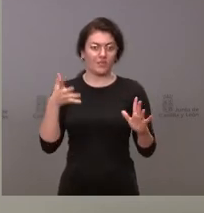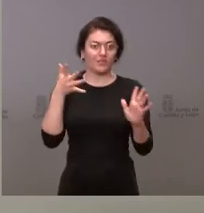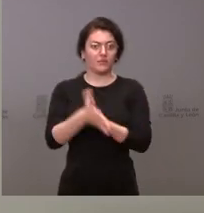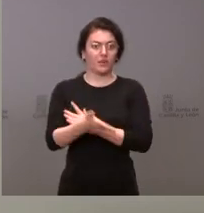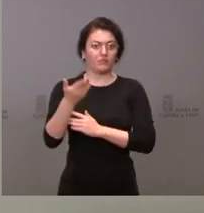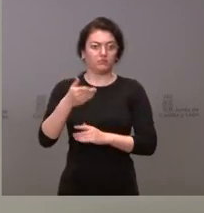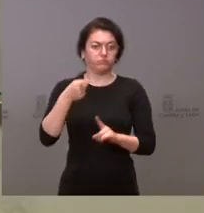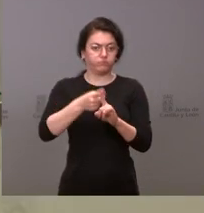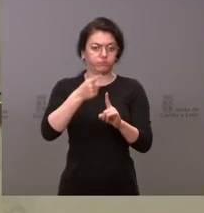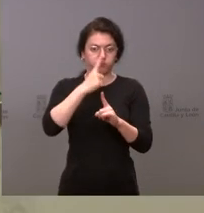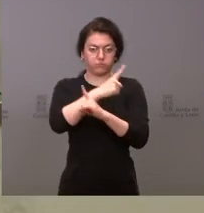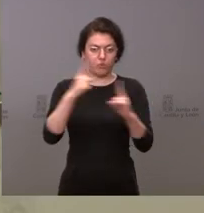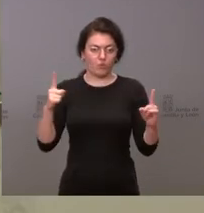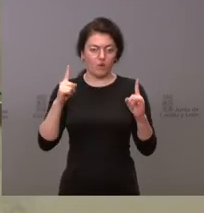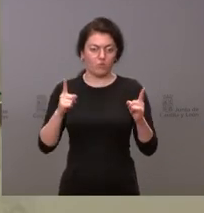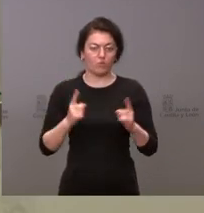mismo